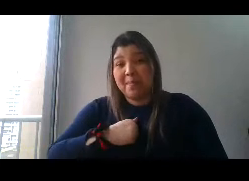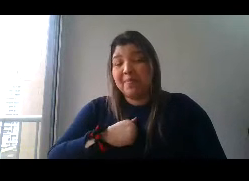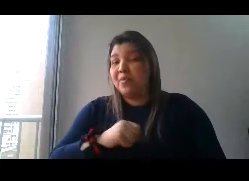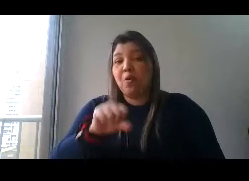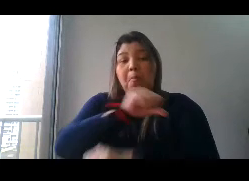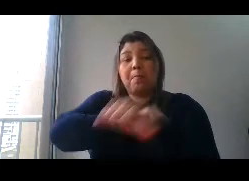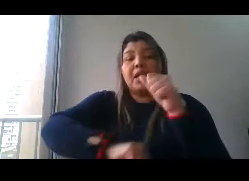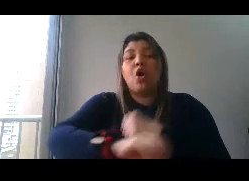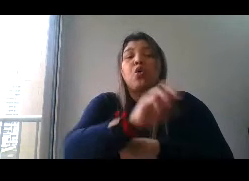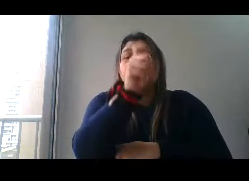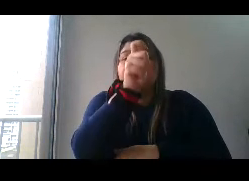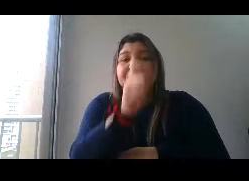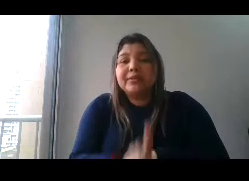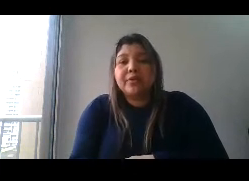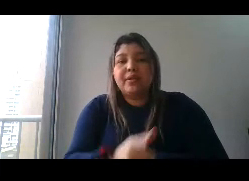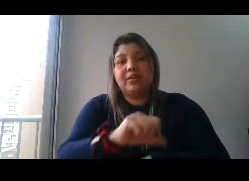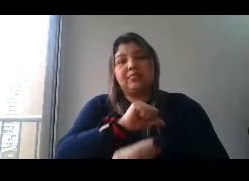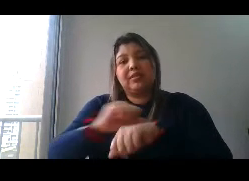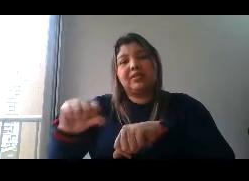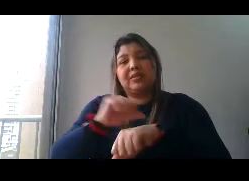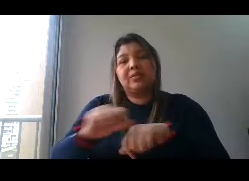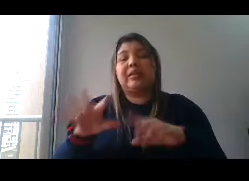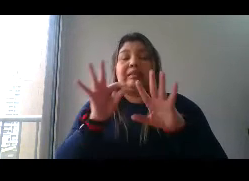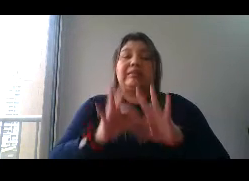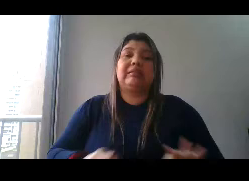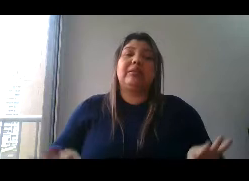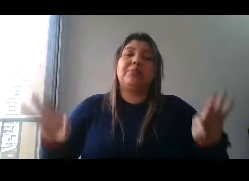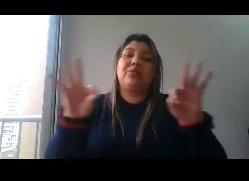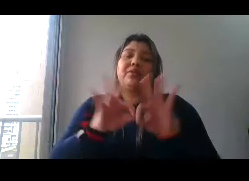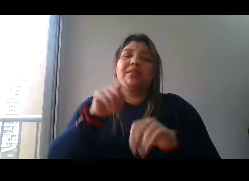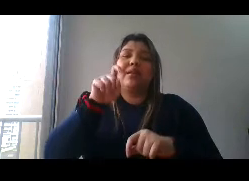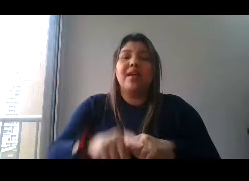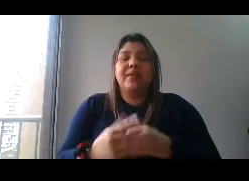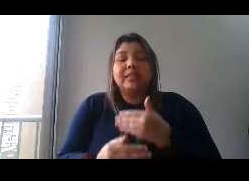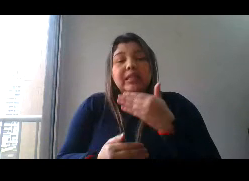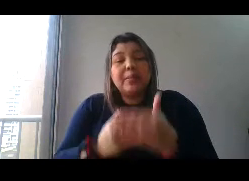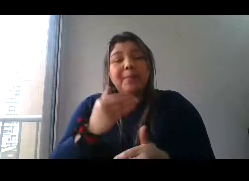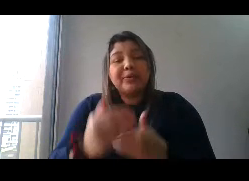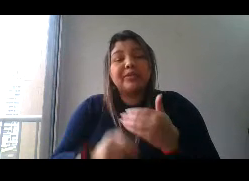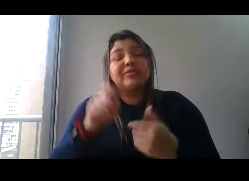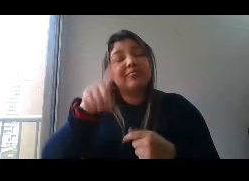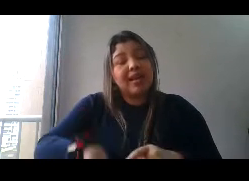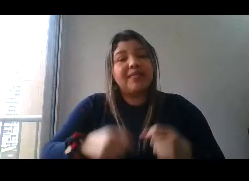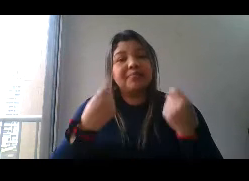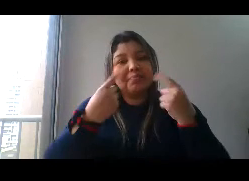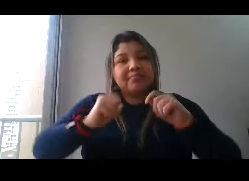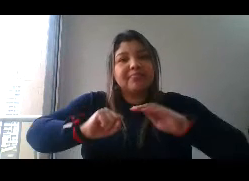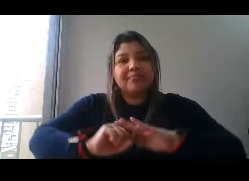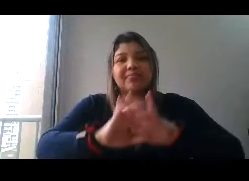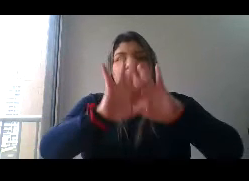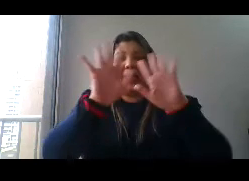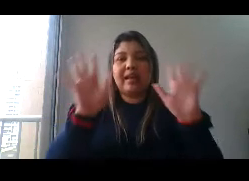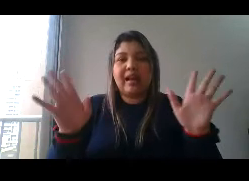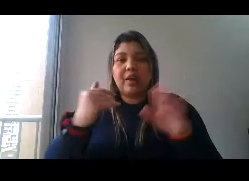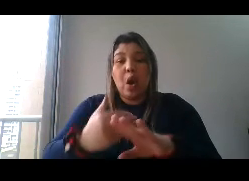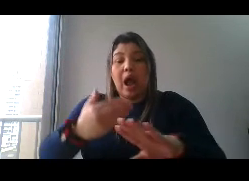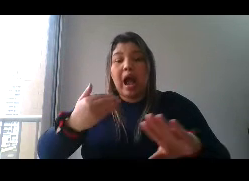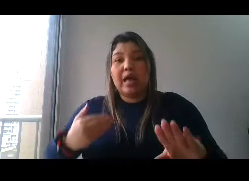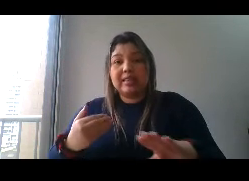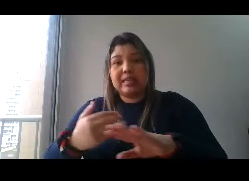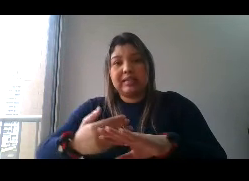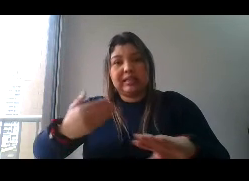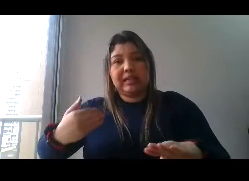historia clínica, todos esos eventos estén totalmente claros y transparentes, y que se revise y que se converse antes de la cirugía con